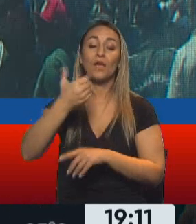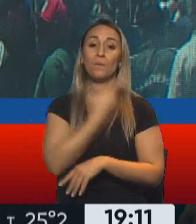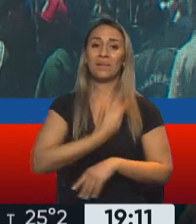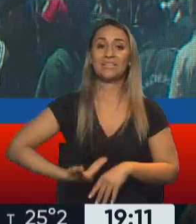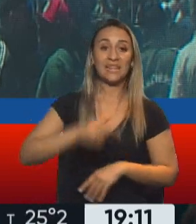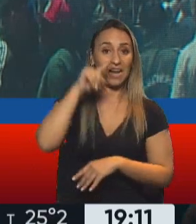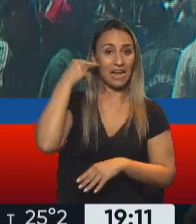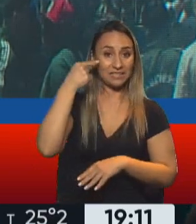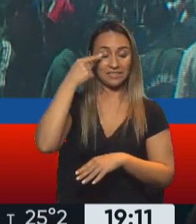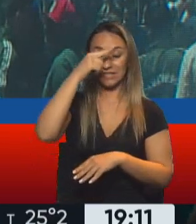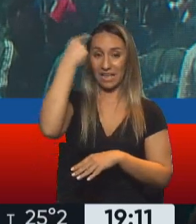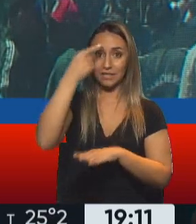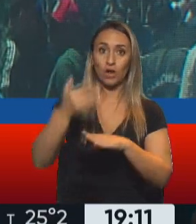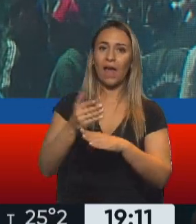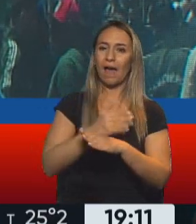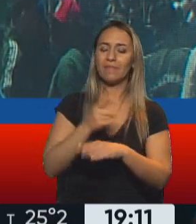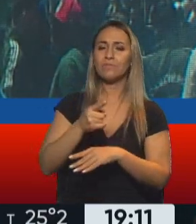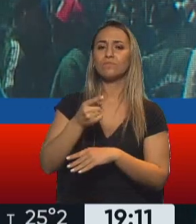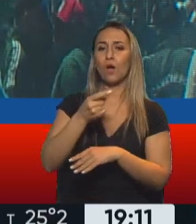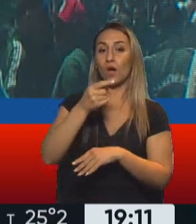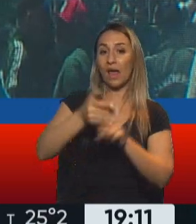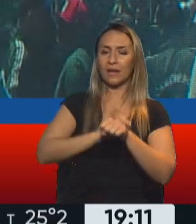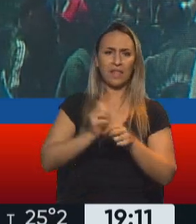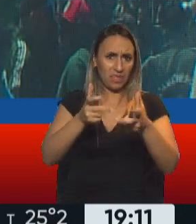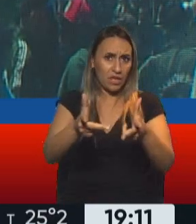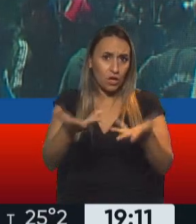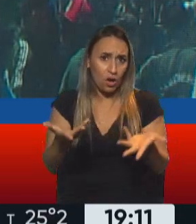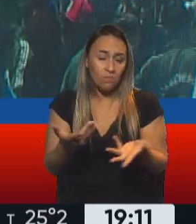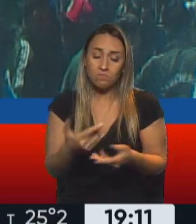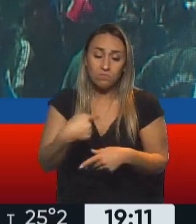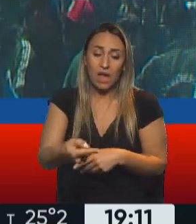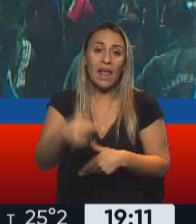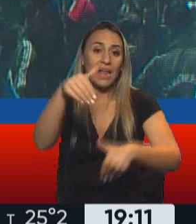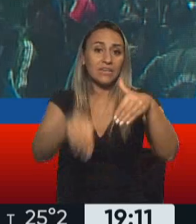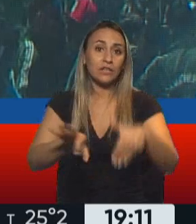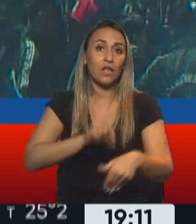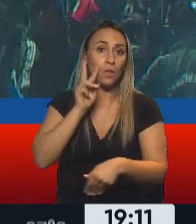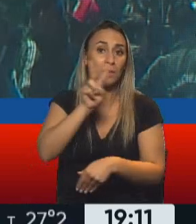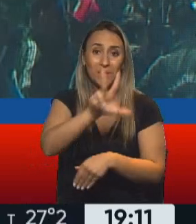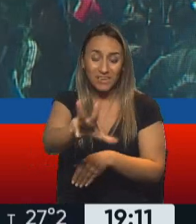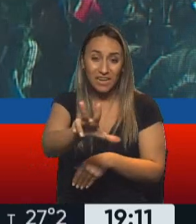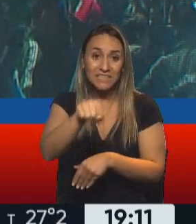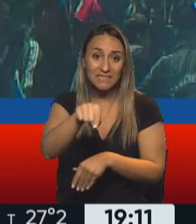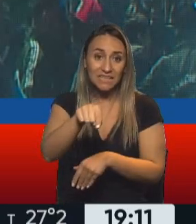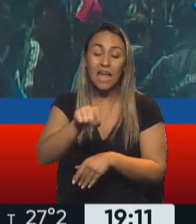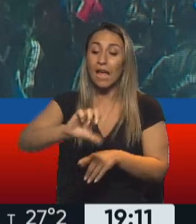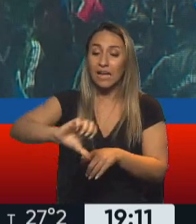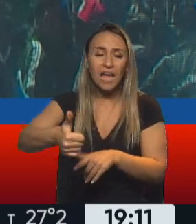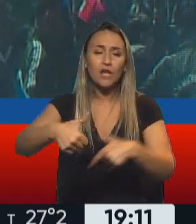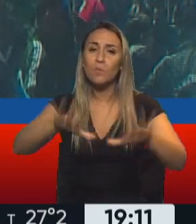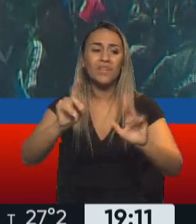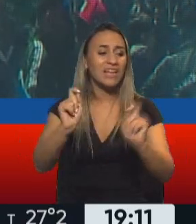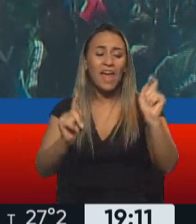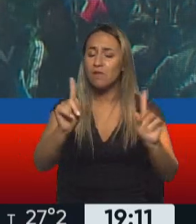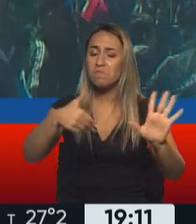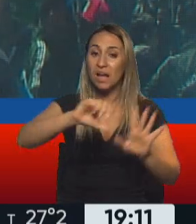Nación, él también habló de, dijo, bueno, hay que ir a las elecciones de 2023 y el que gane convocar a un gobierno de coalición